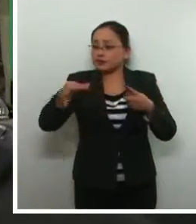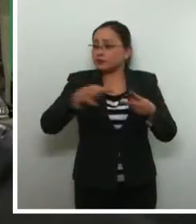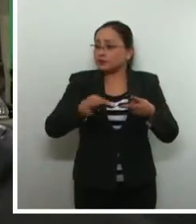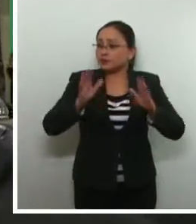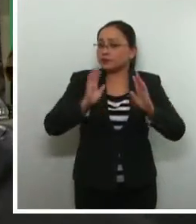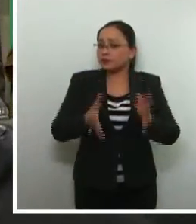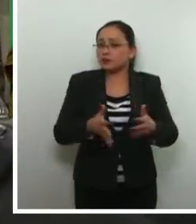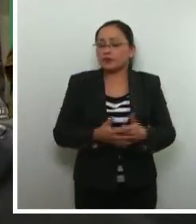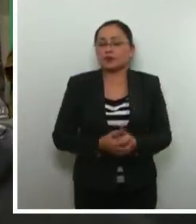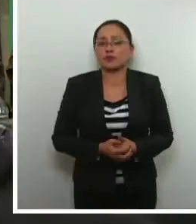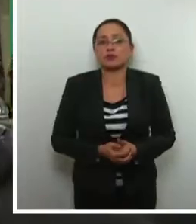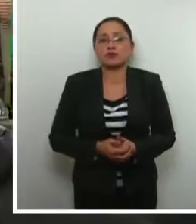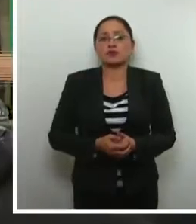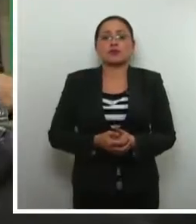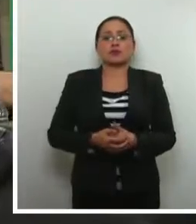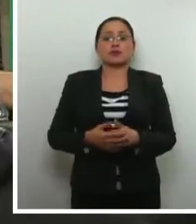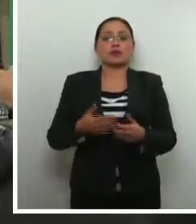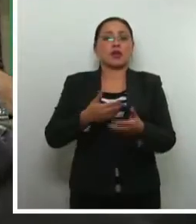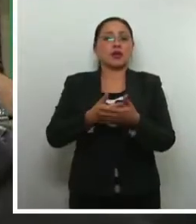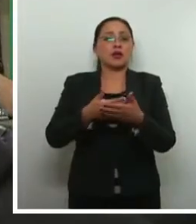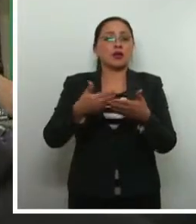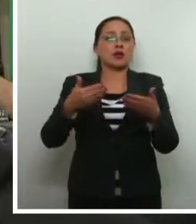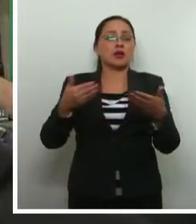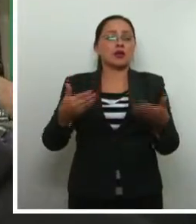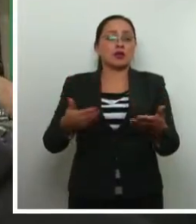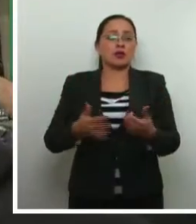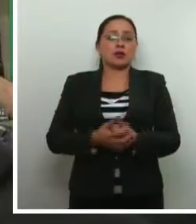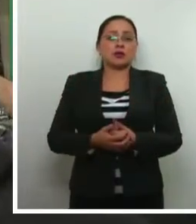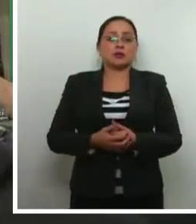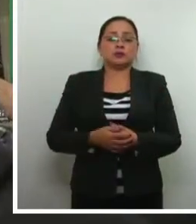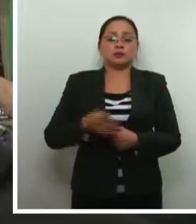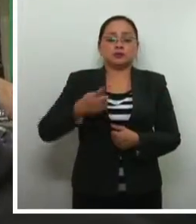reservados. Entonces,